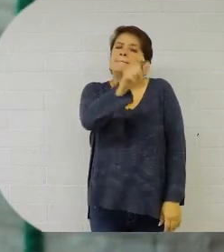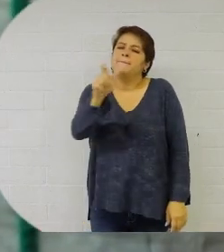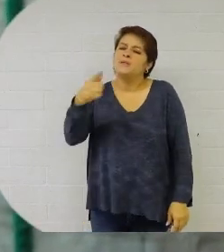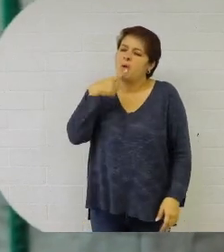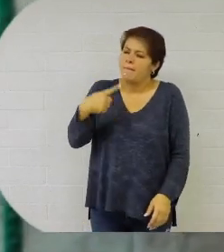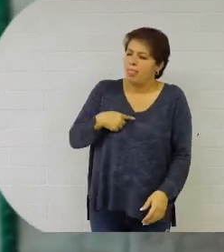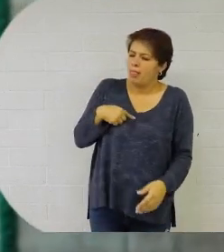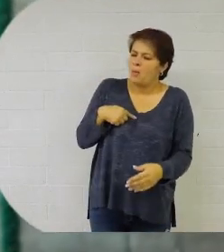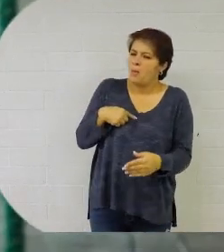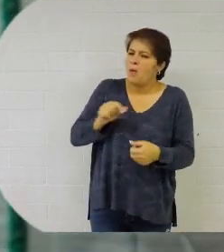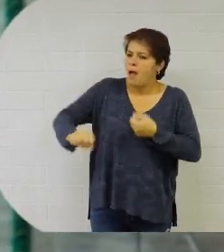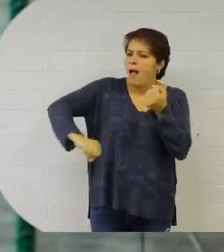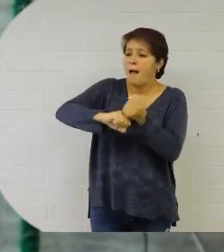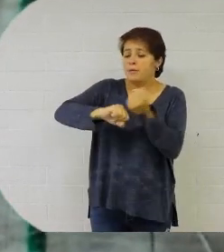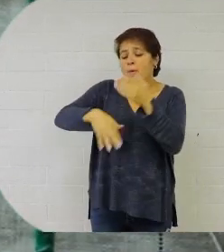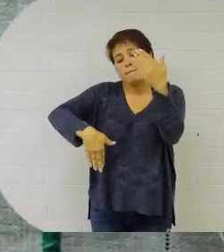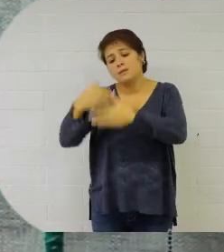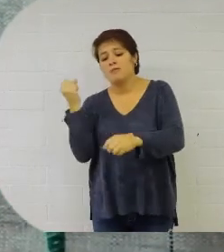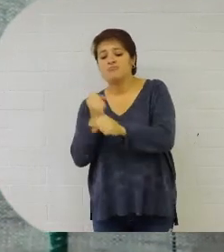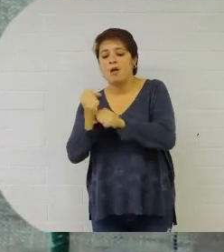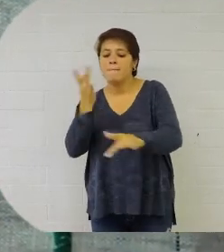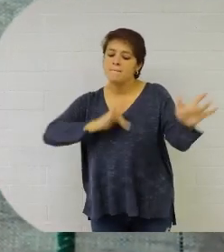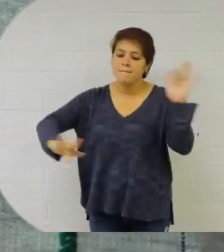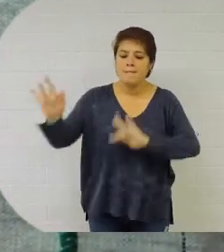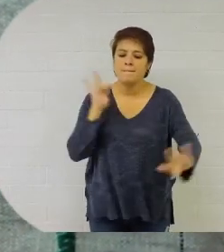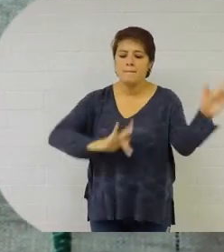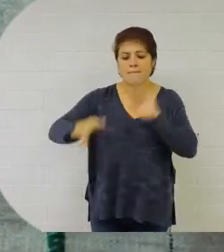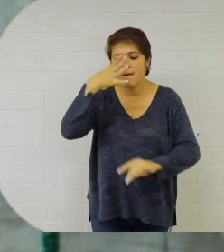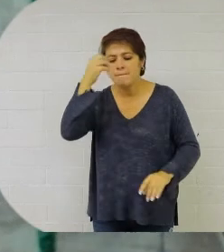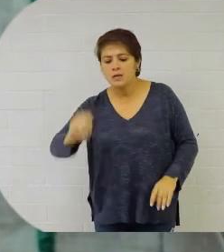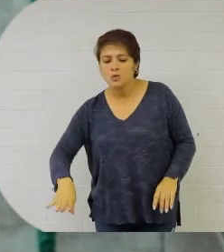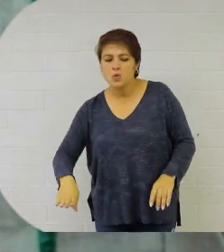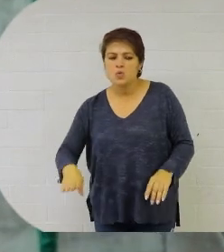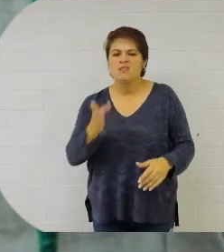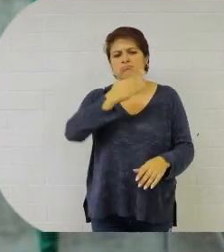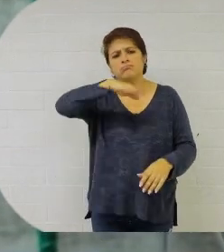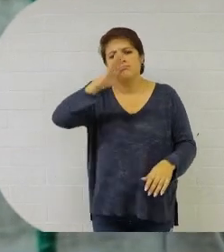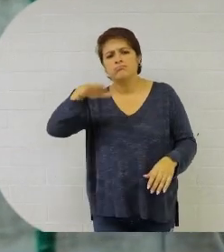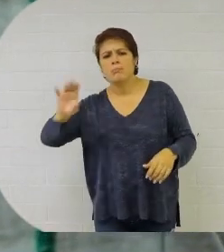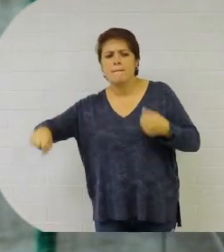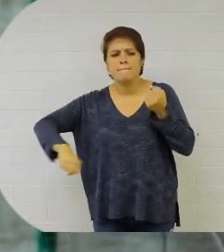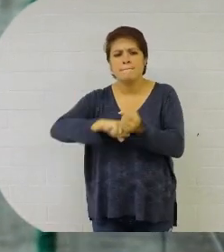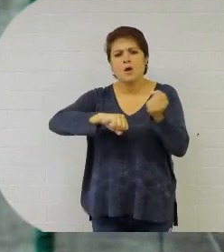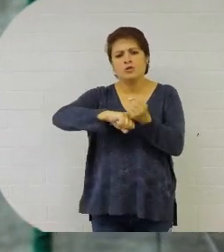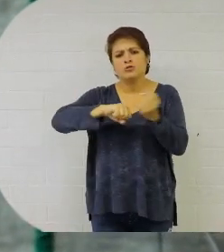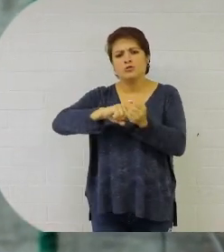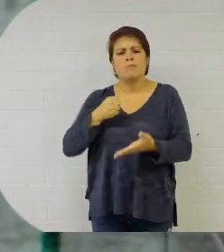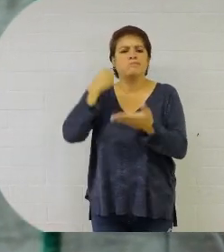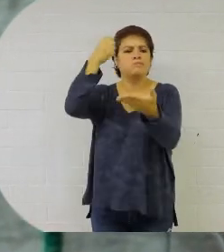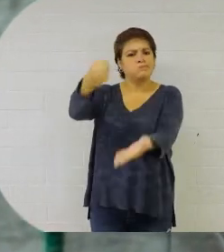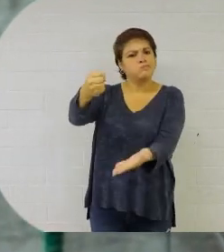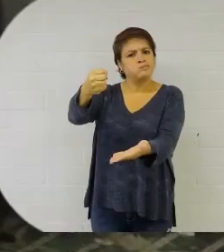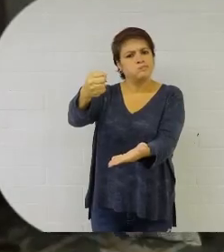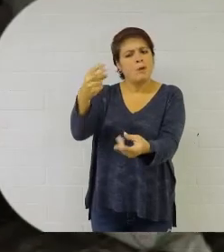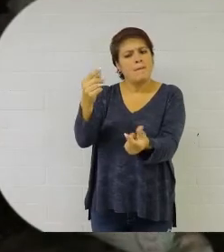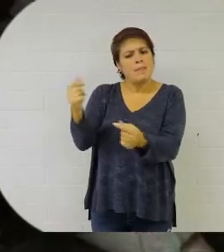una señora me colaboró para que yo entrara a reciclar y el área metropolitana nos colaboró con